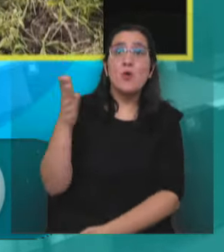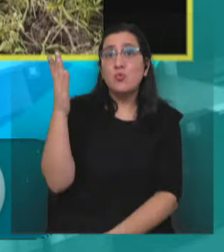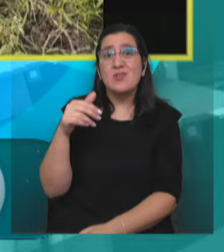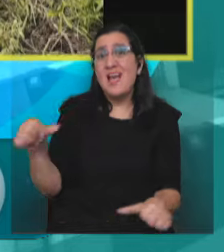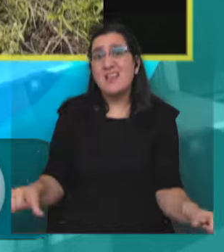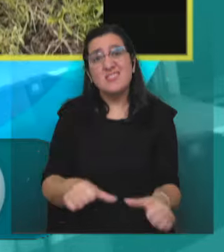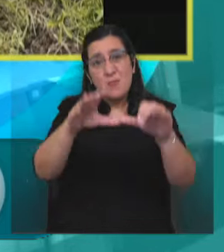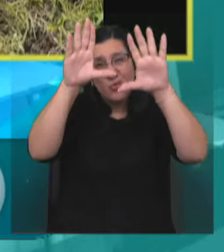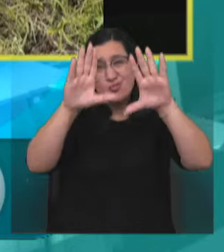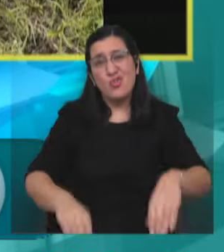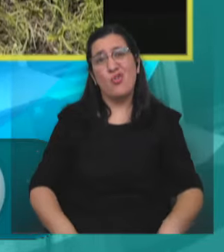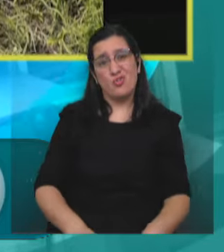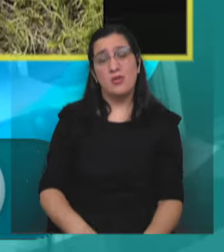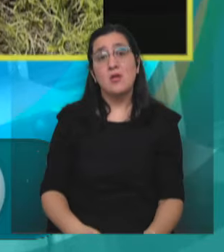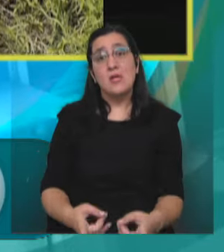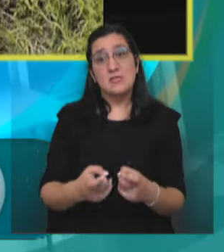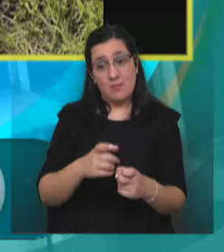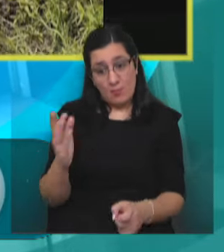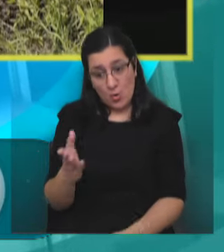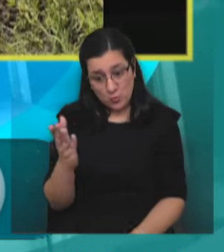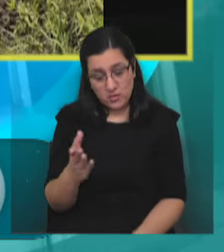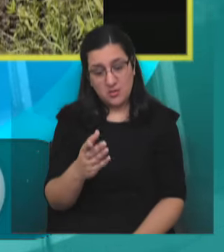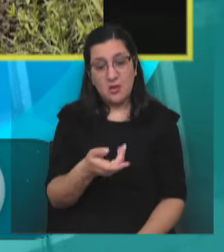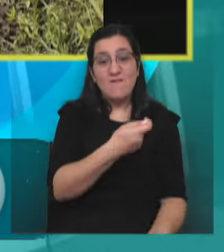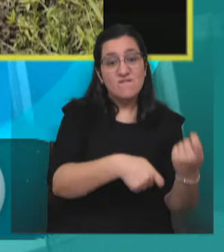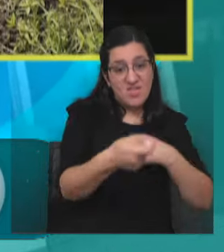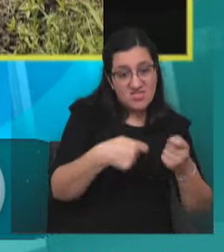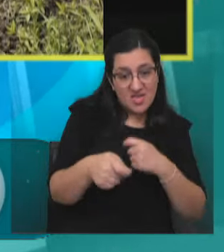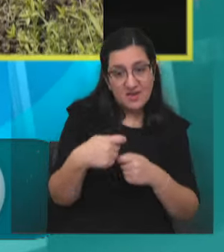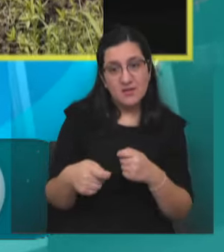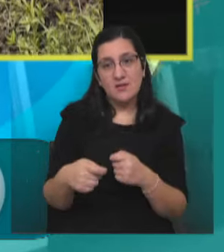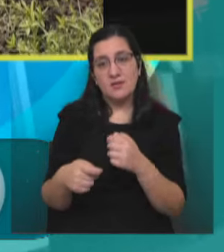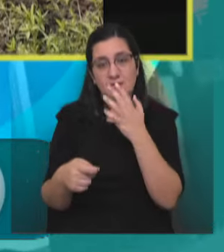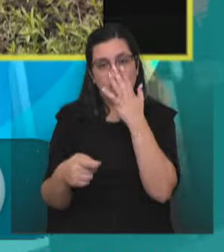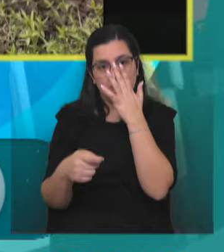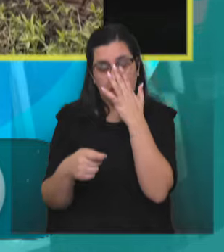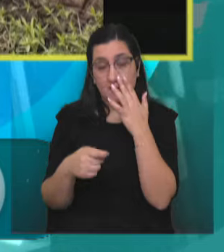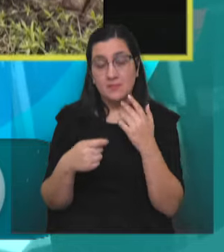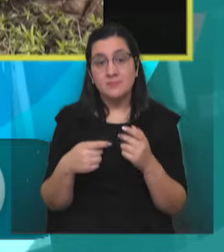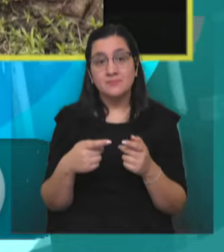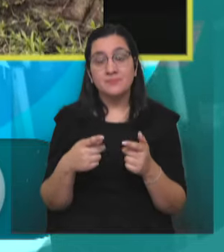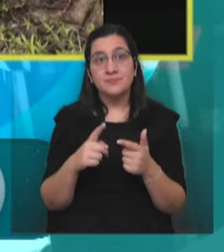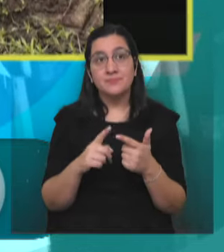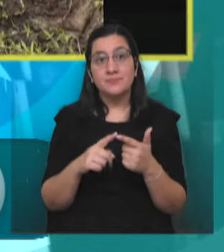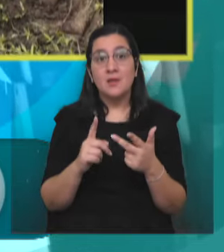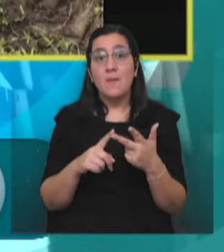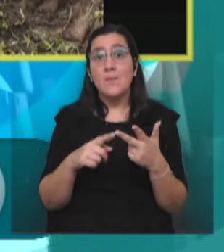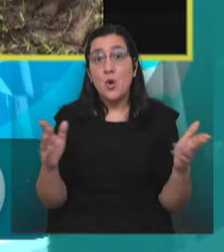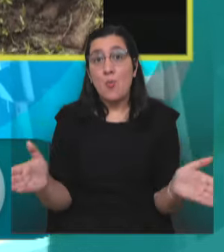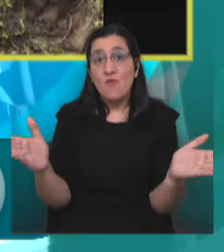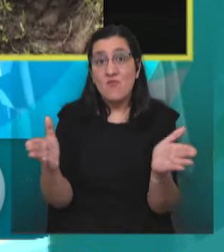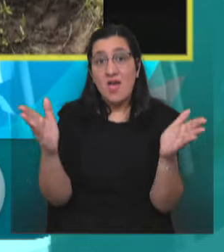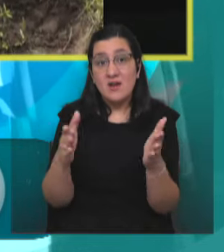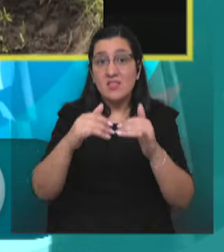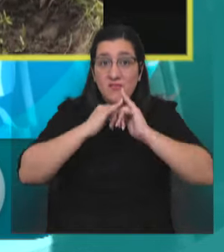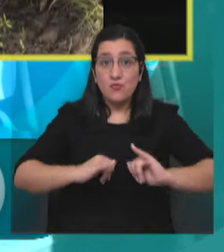hacer todo. Digo, teníamos que producir, comercializar, que es otra cosa, es otro oficio. Teníamos que promover,